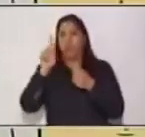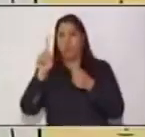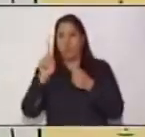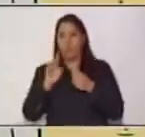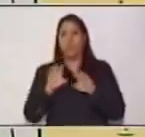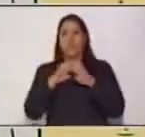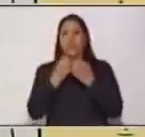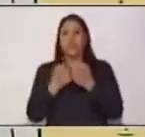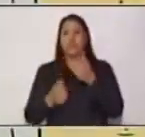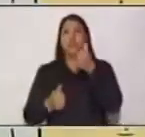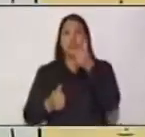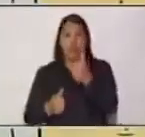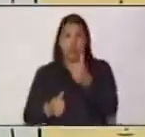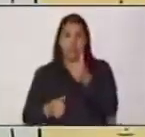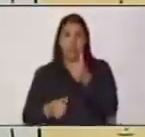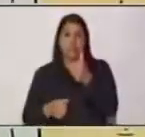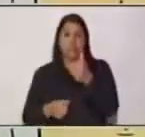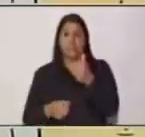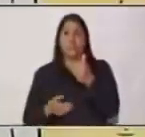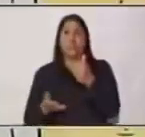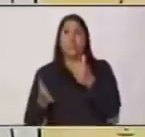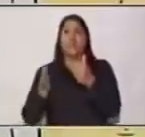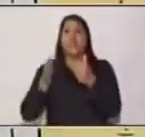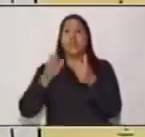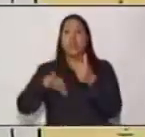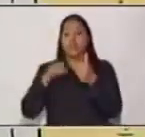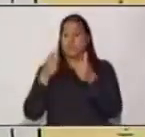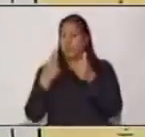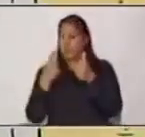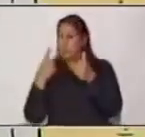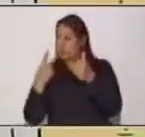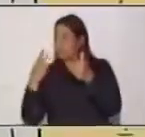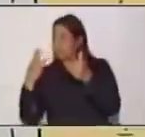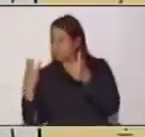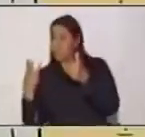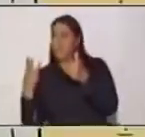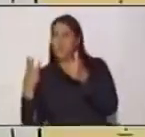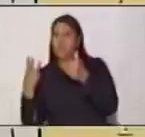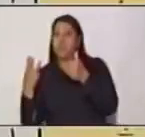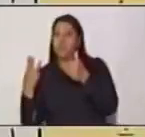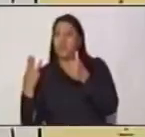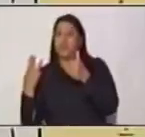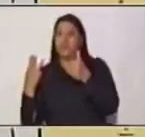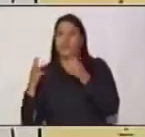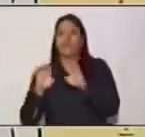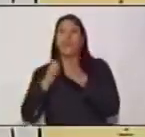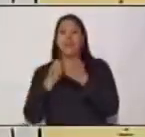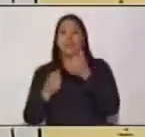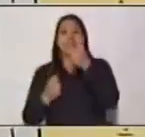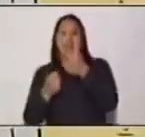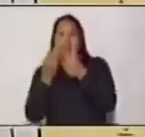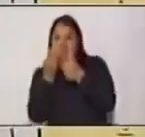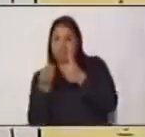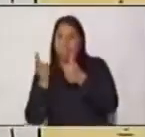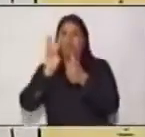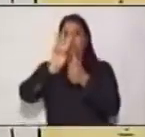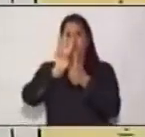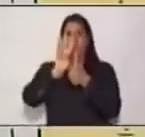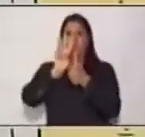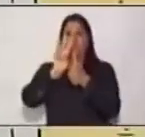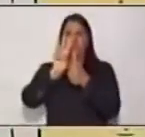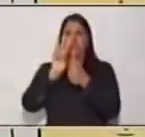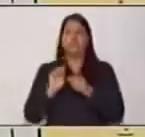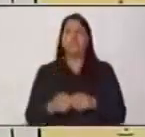A primero, escribo la A y cuento 1, 2, 3. El exponente es 3. Y